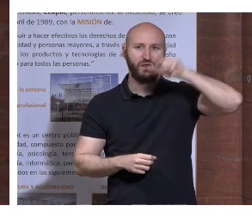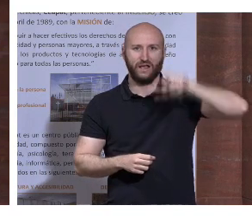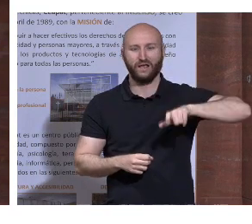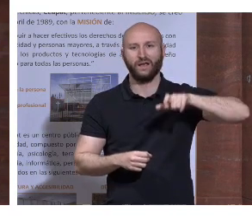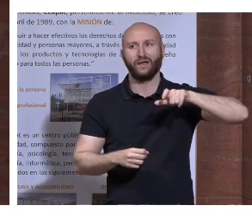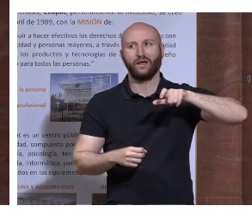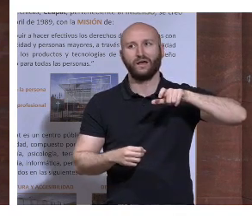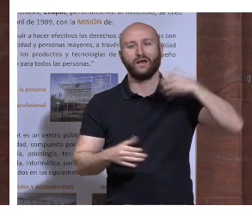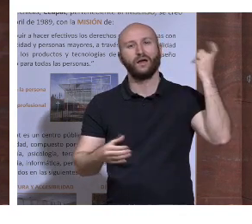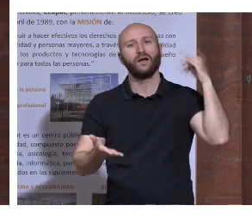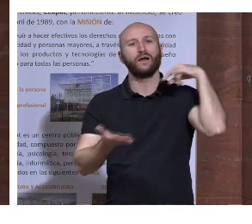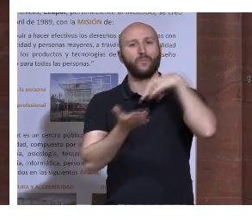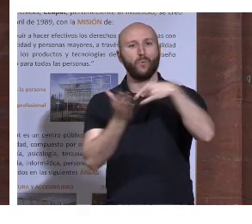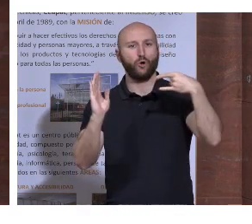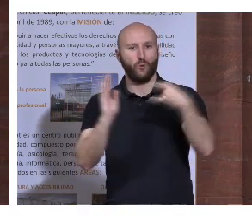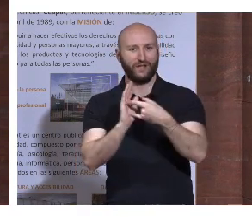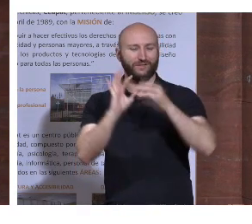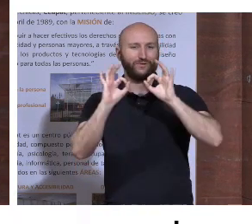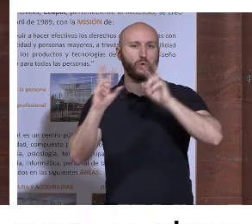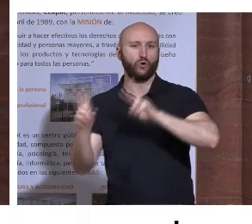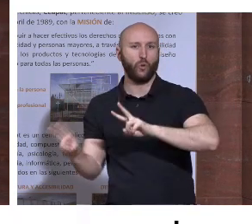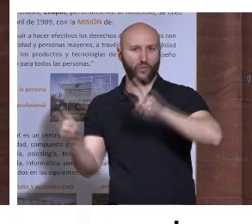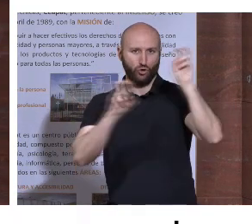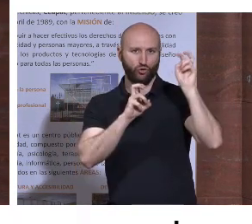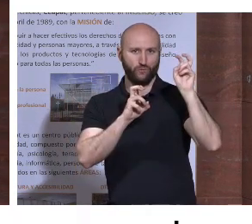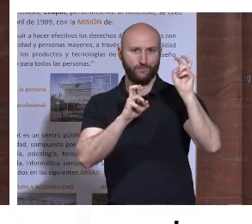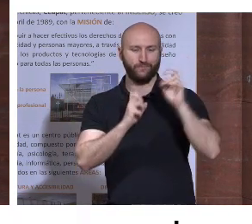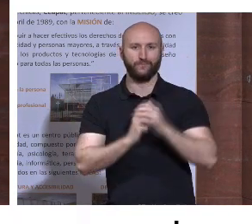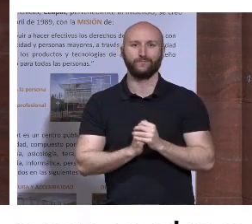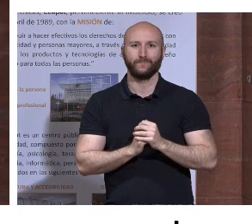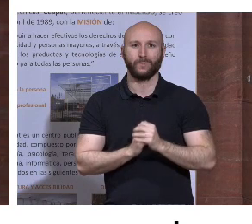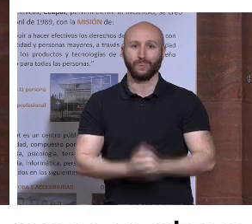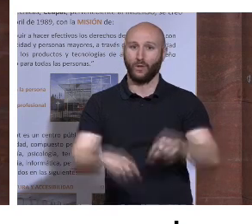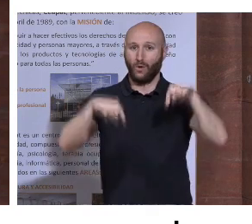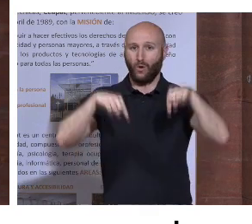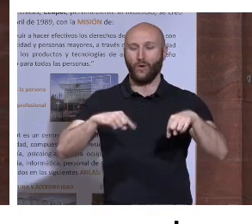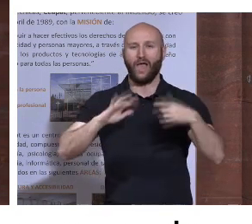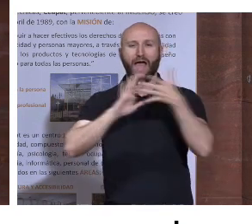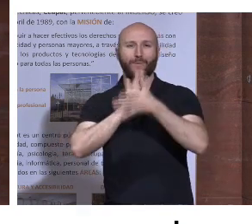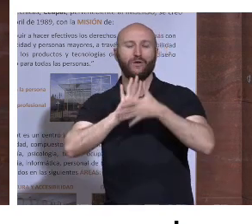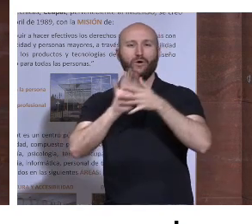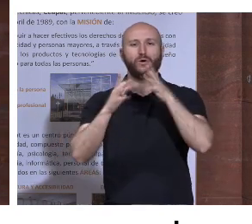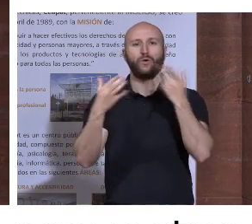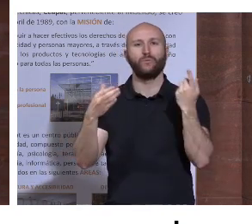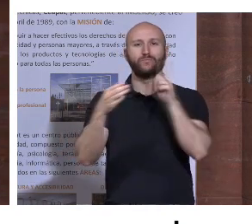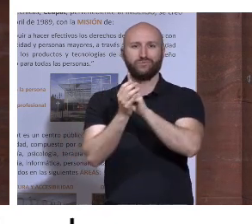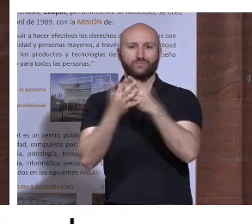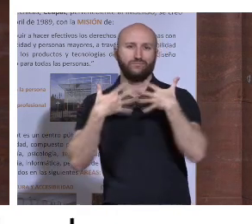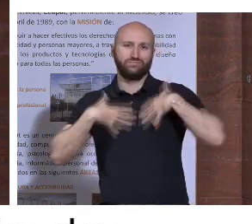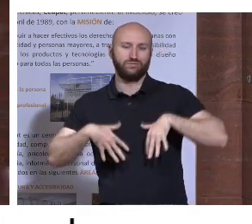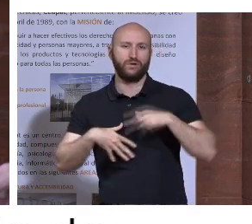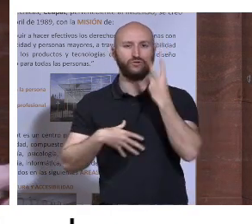en proyectos de innovación. Y hoy, pues como hablo de inmersión en las dos